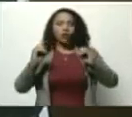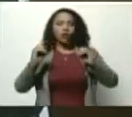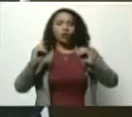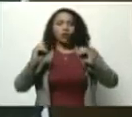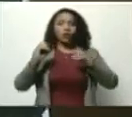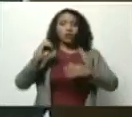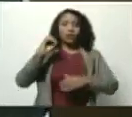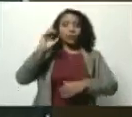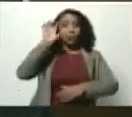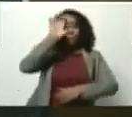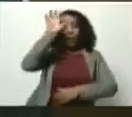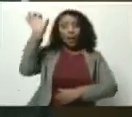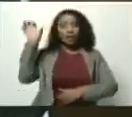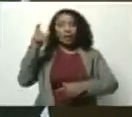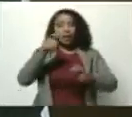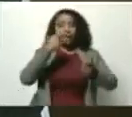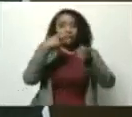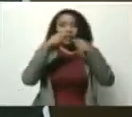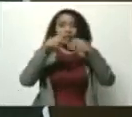petróleo